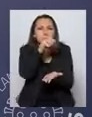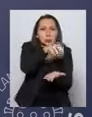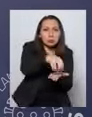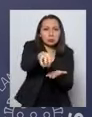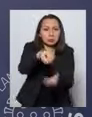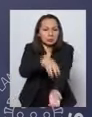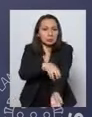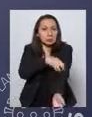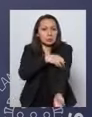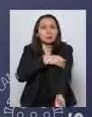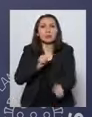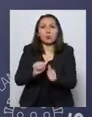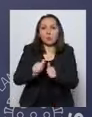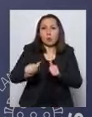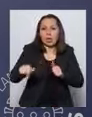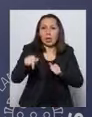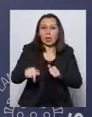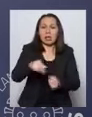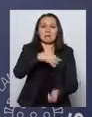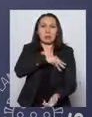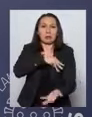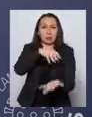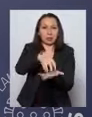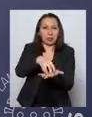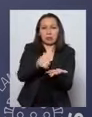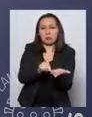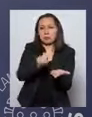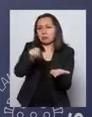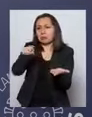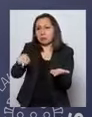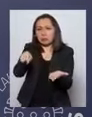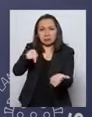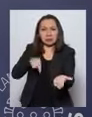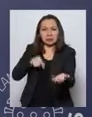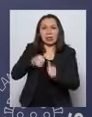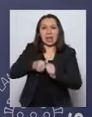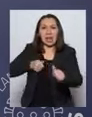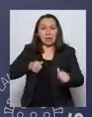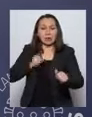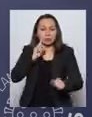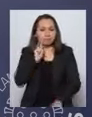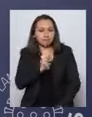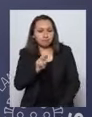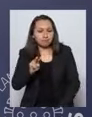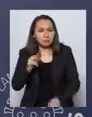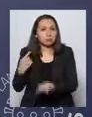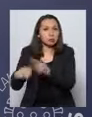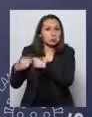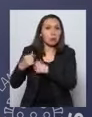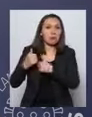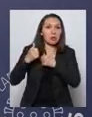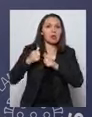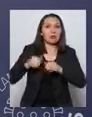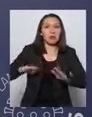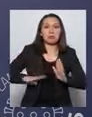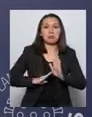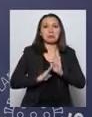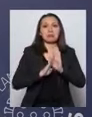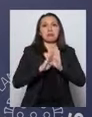regiones alejadas de la región metropolitana y que representan una historia de éxito de